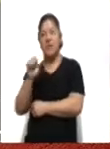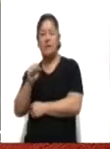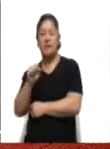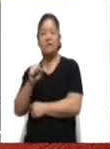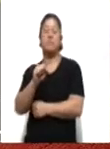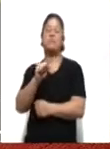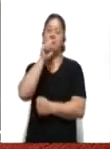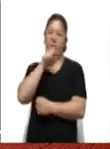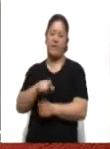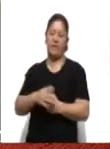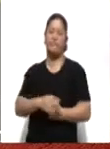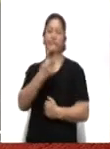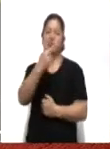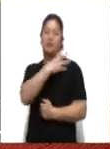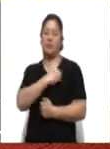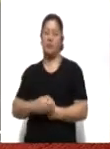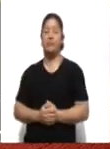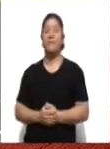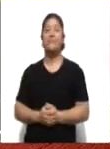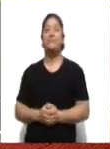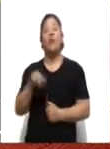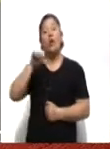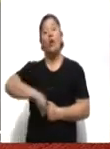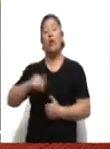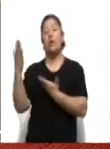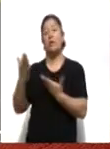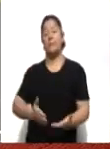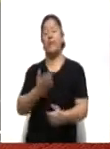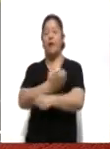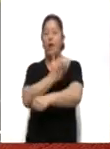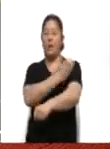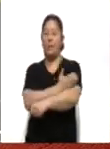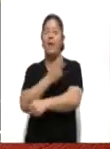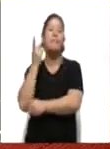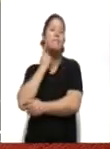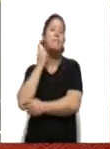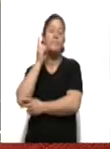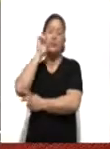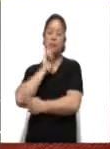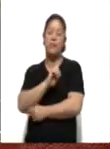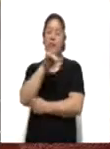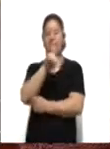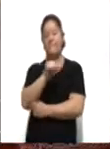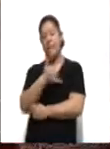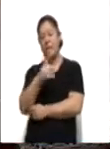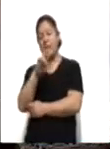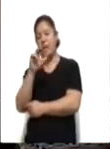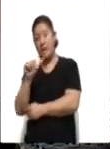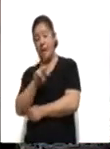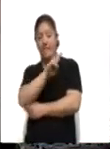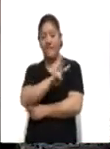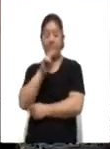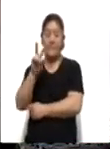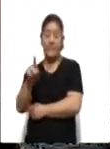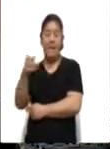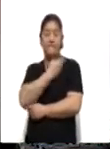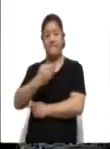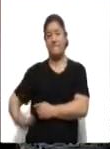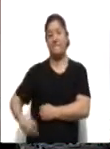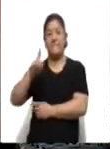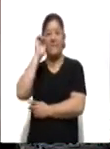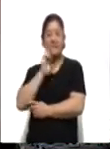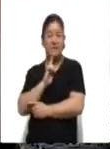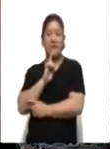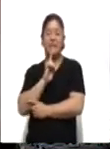y esta tarde nos acompaña en el estudio la diputada martha vásquez velásquez quien es presidenta de la mesa directiva de la